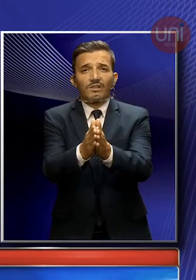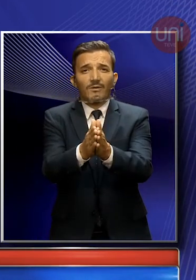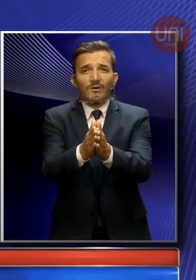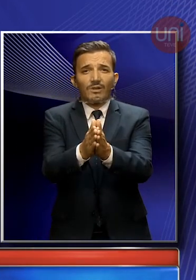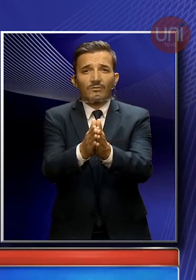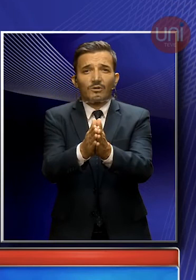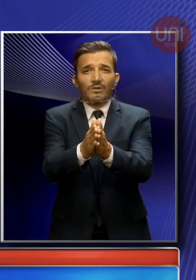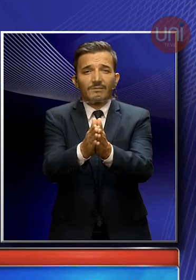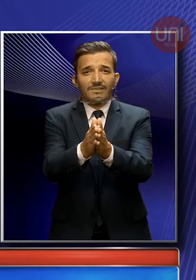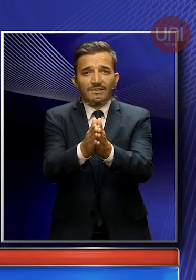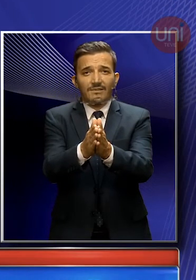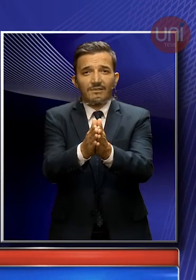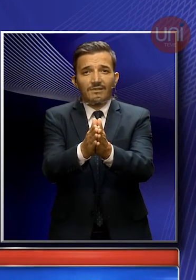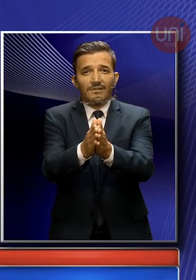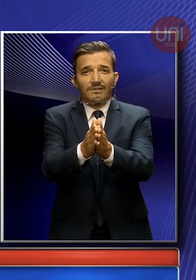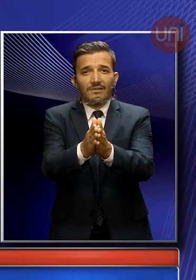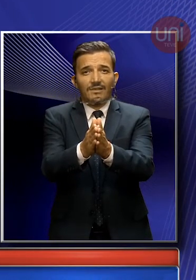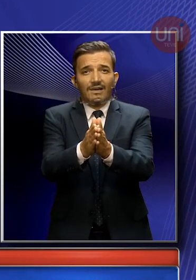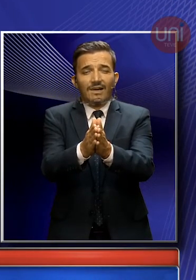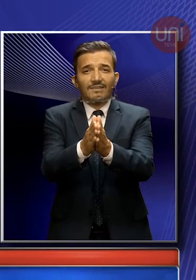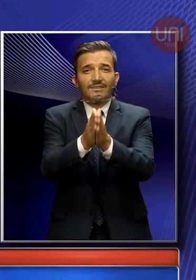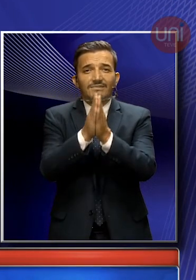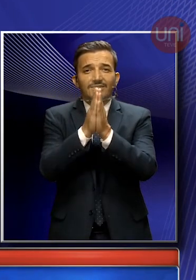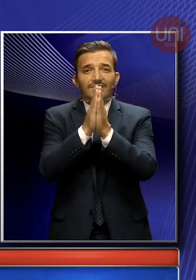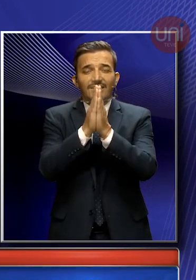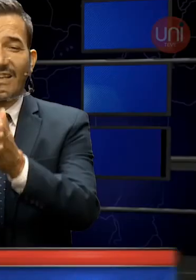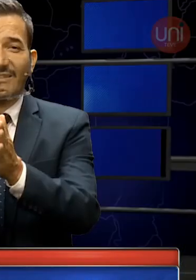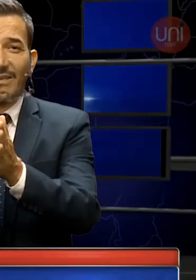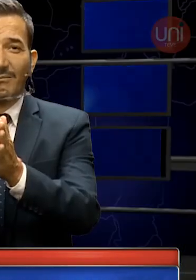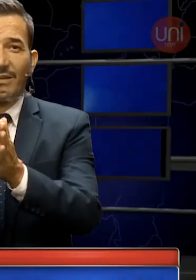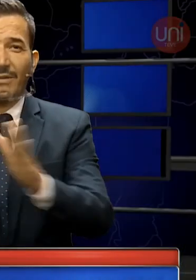vacunas con vos, Lula. ¿Te parece? Perfecto, perfecto. Antes, hasta luego. Bien, bien, perfecto la conectividad.